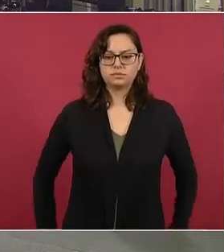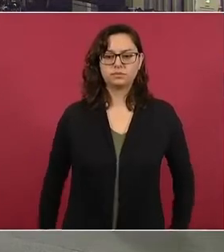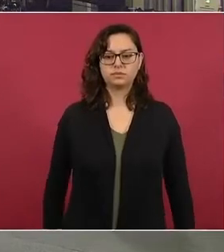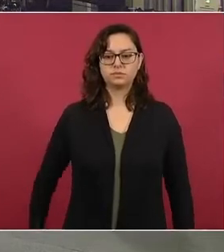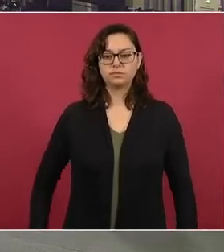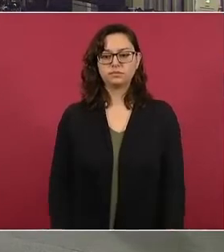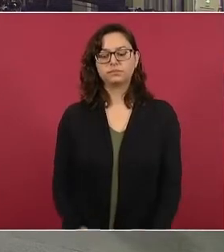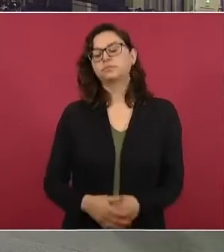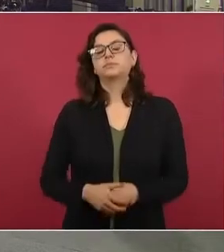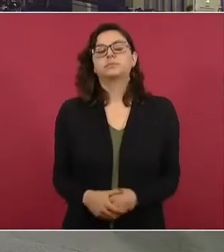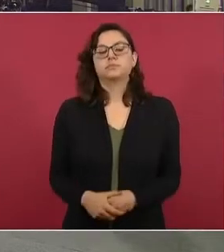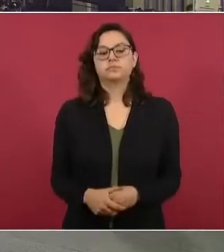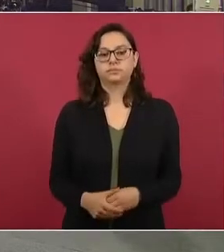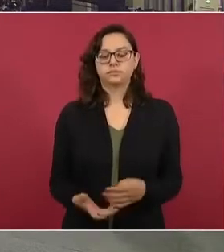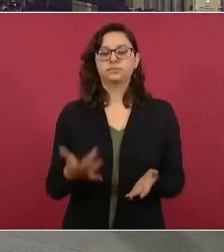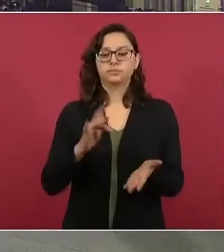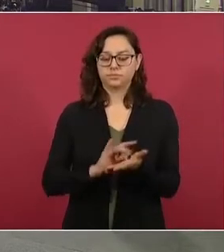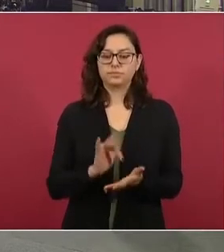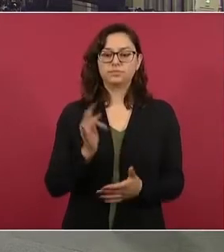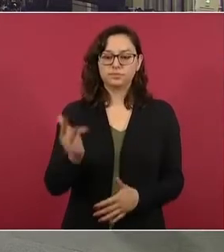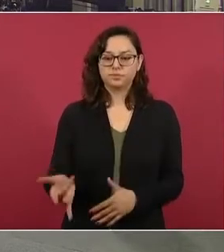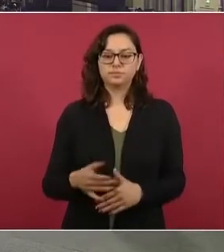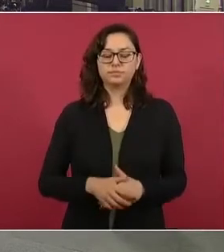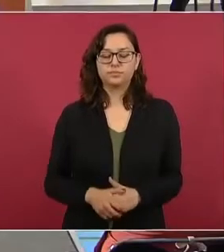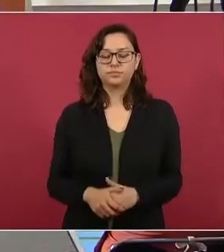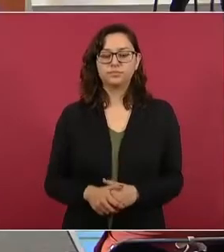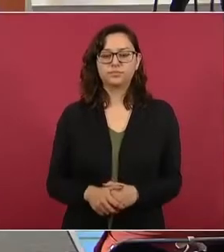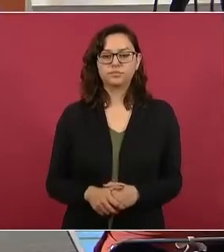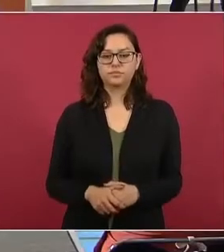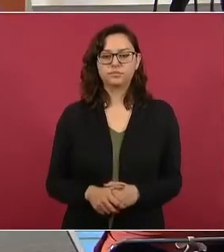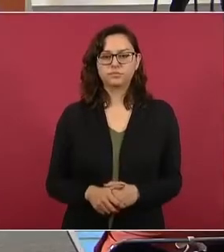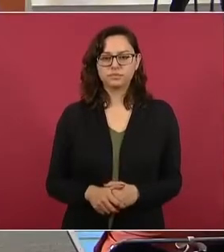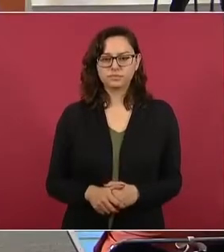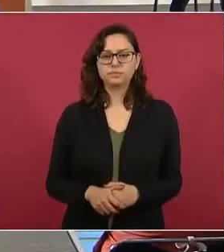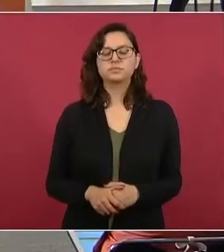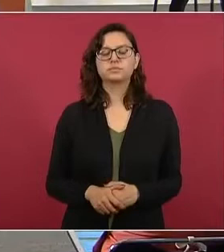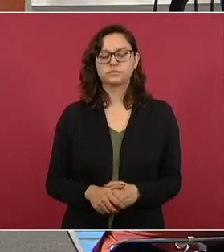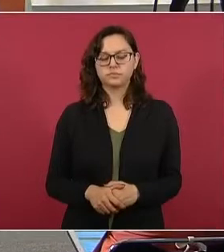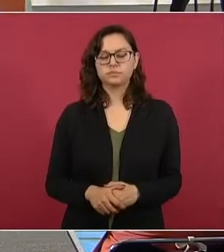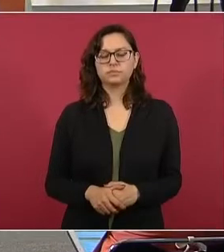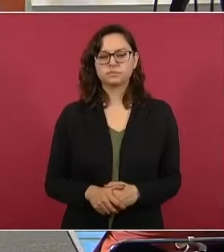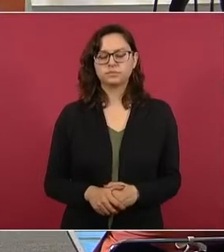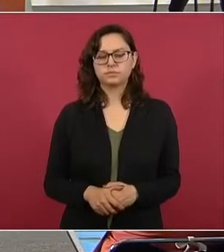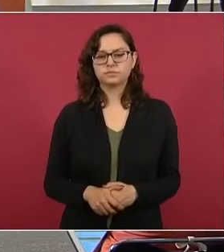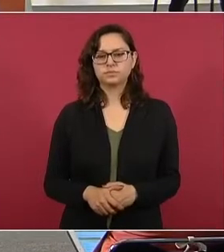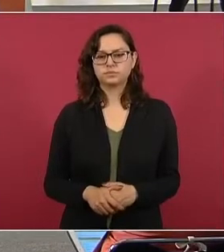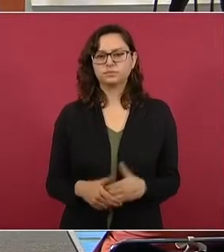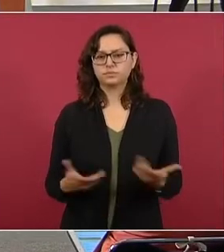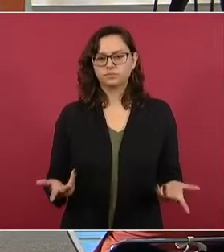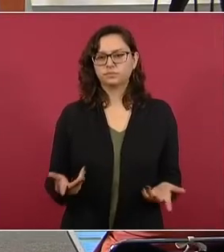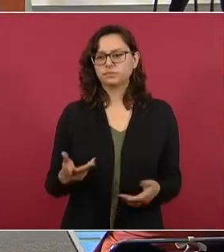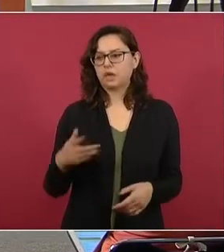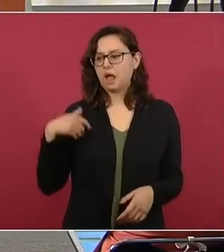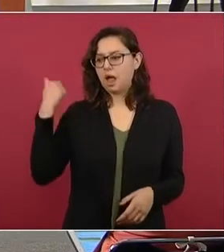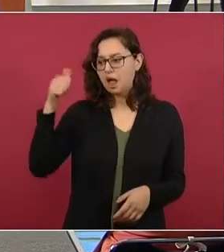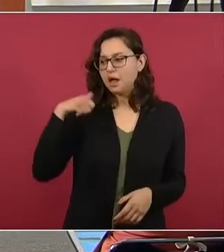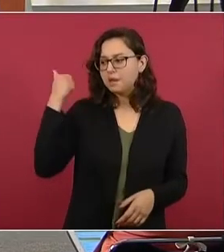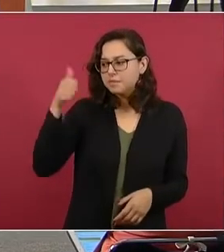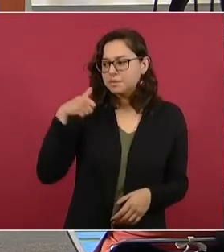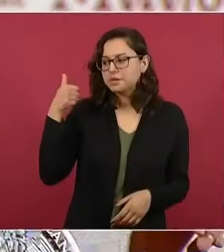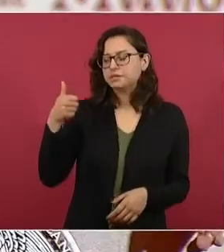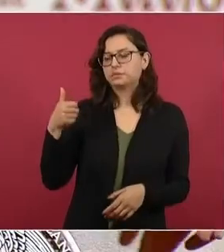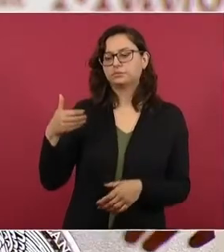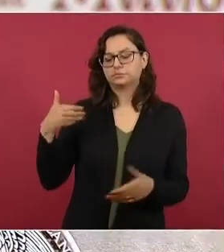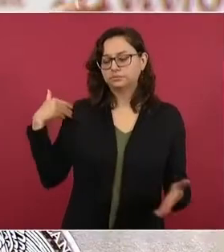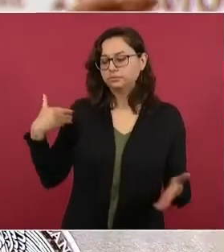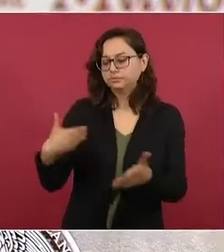Presidente, gracias, Janet Galindo, por la pregunta. Sí vimos que cuando arrancó el operativo Abril, el 11 de abril